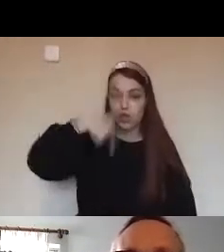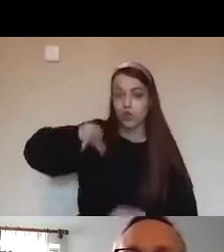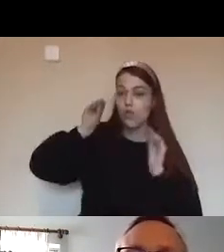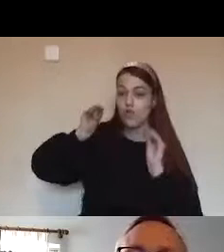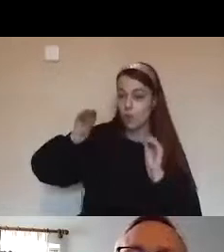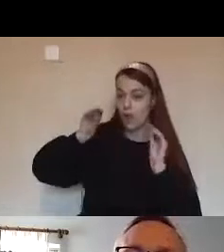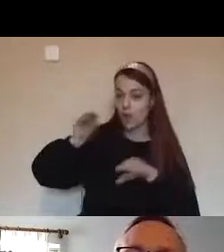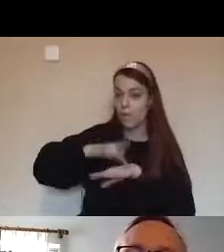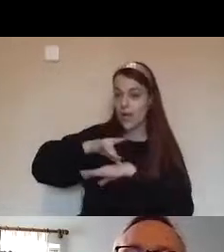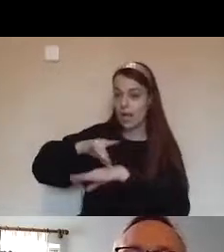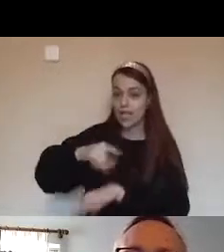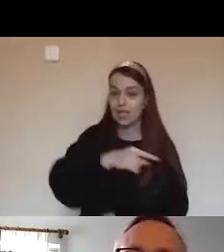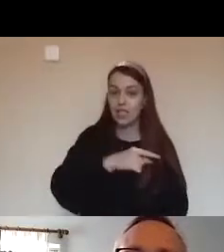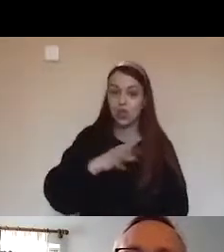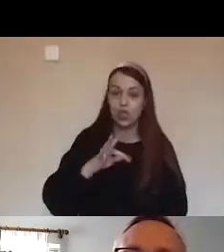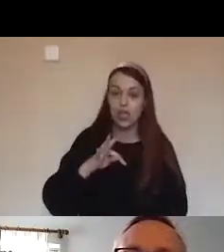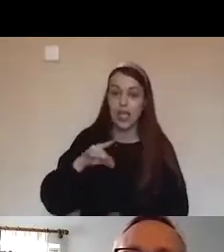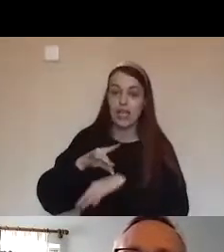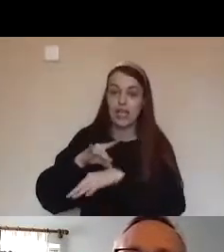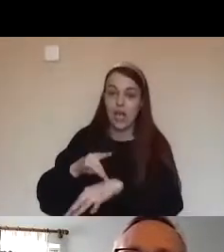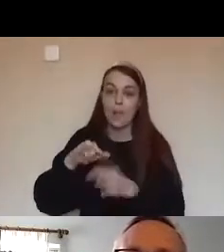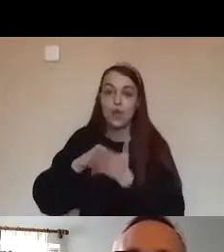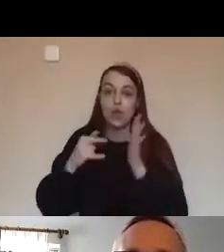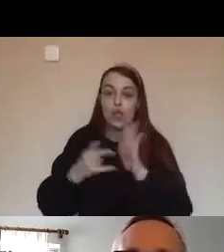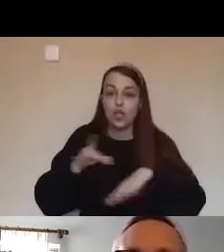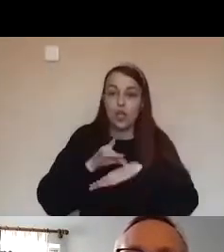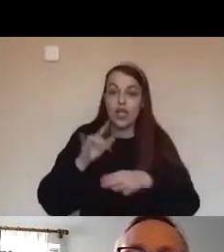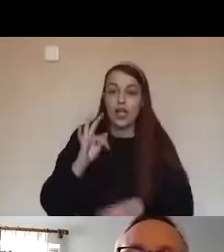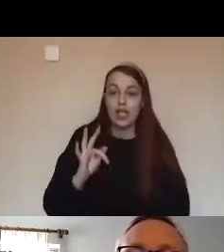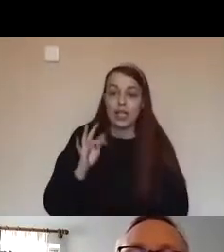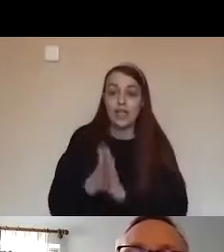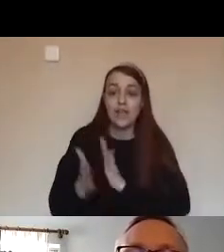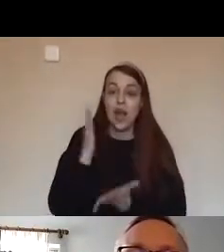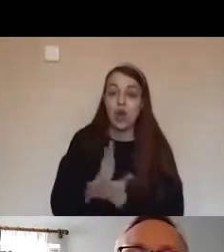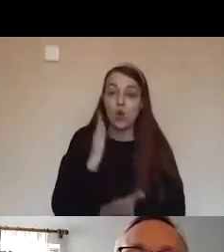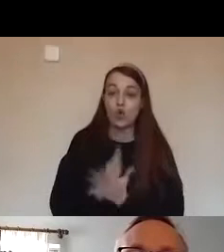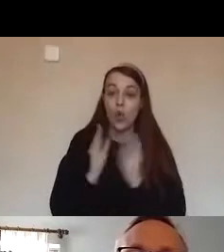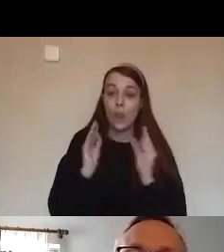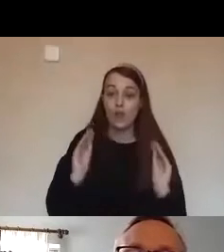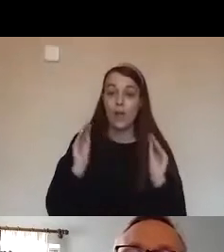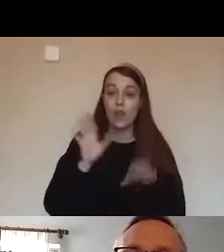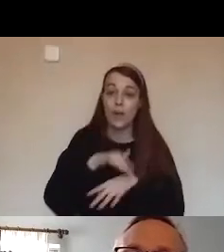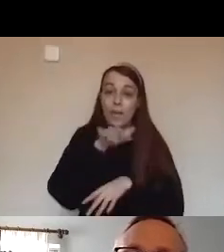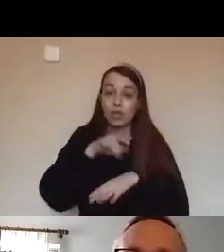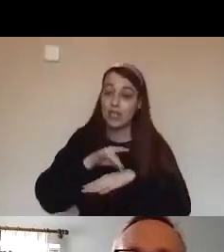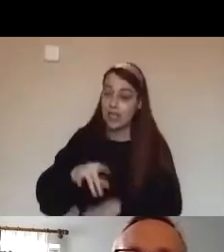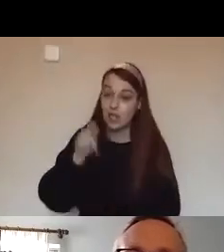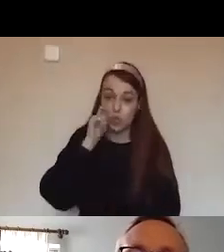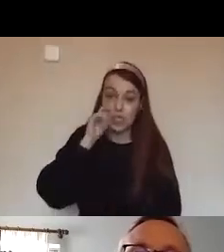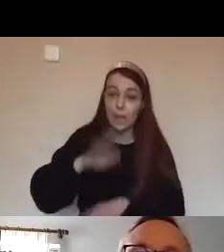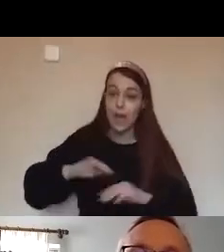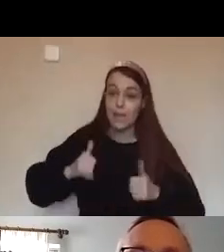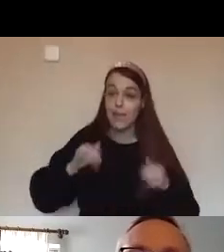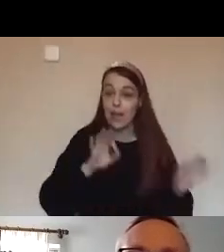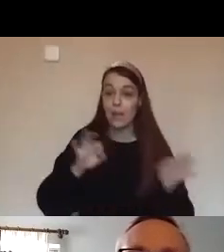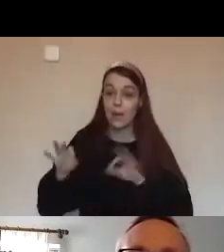se llamó la Guía T, el proyecto de Guía T, un curso de formación para guías turísticas para prepararles para que pudiesen guiar